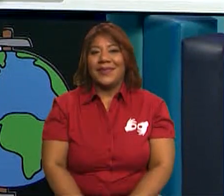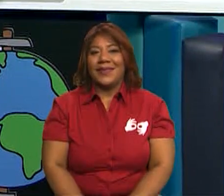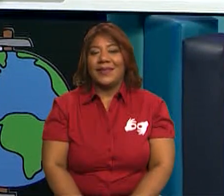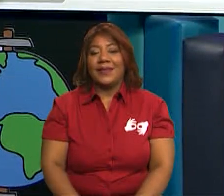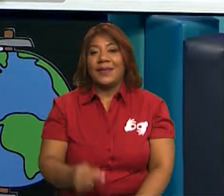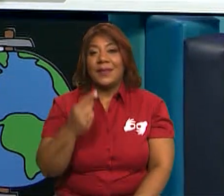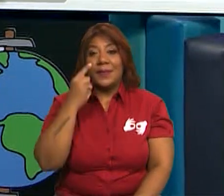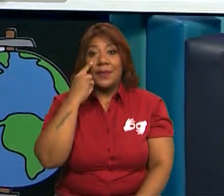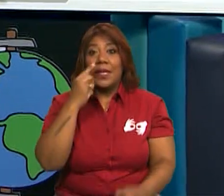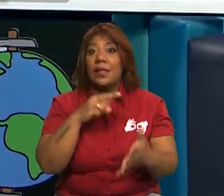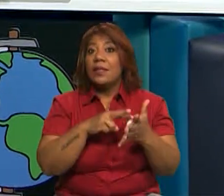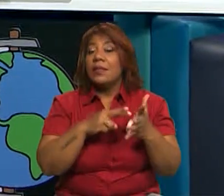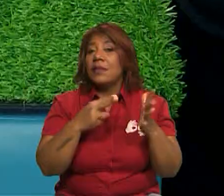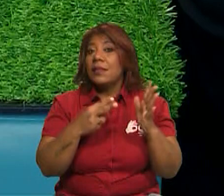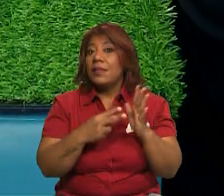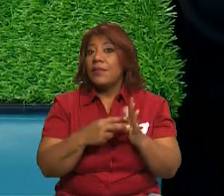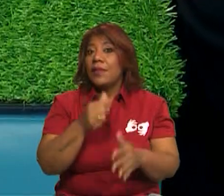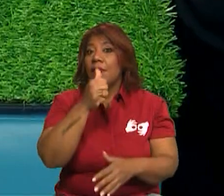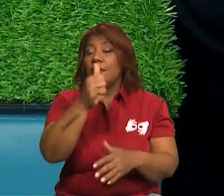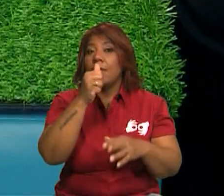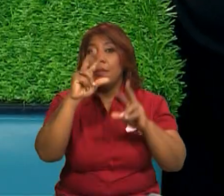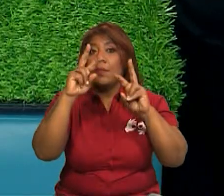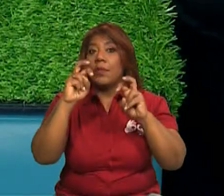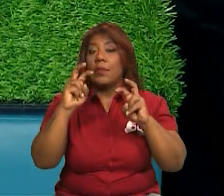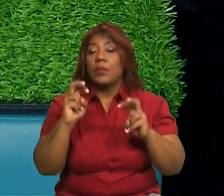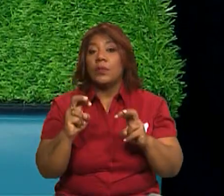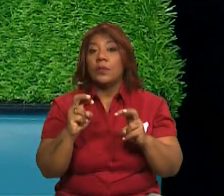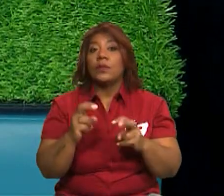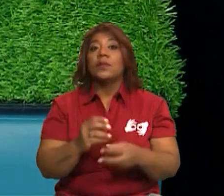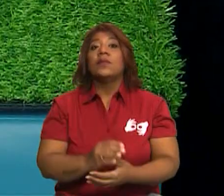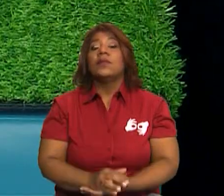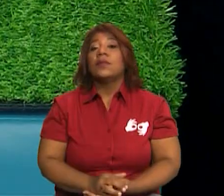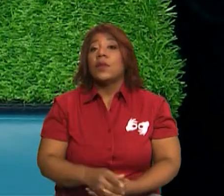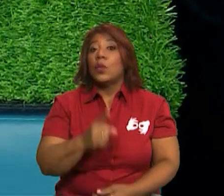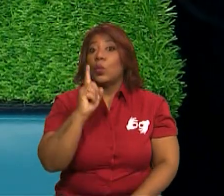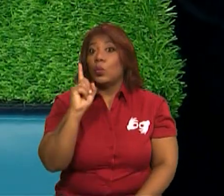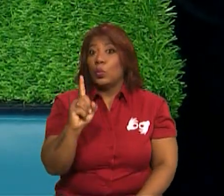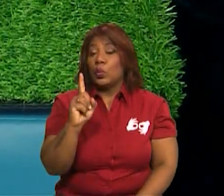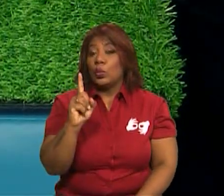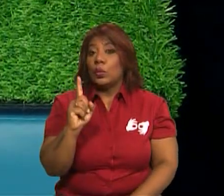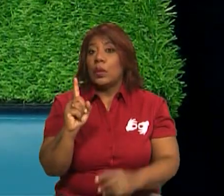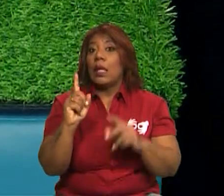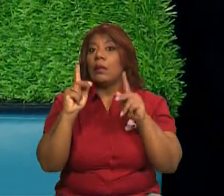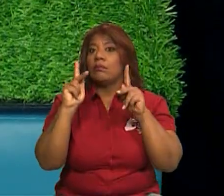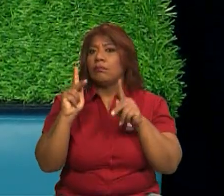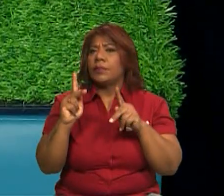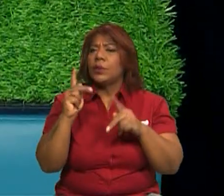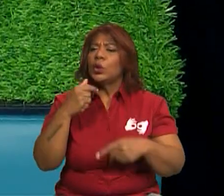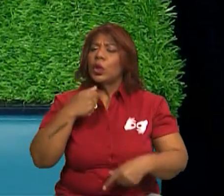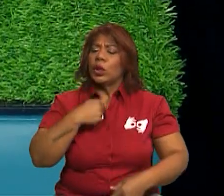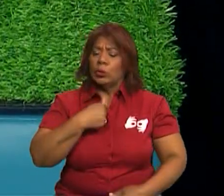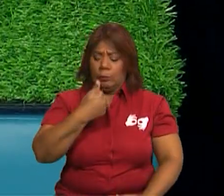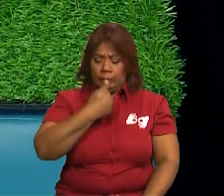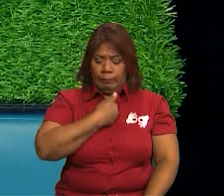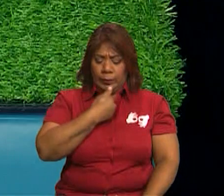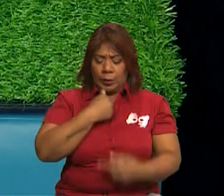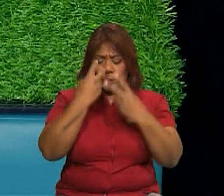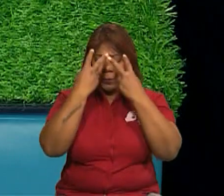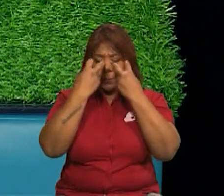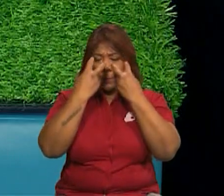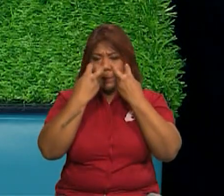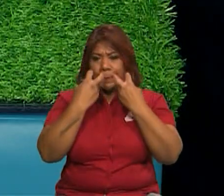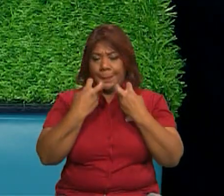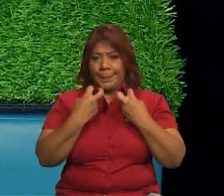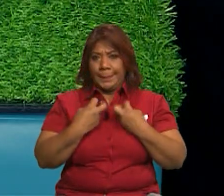tenemos la definición de autoevaluación, que dice que se produce cuando una persona evalúa sus propios aprendizajes. Es un